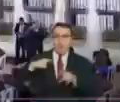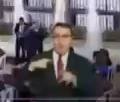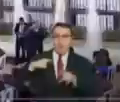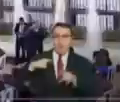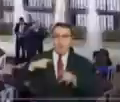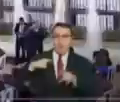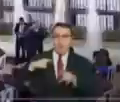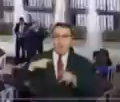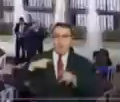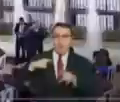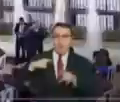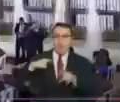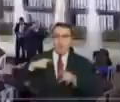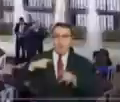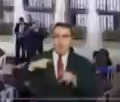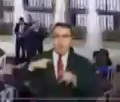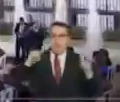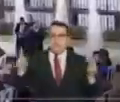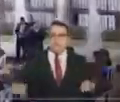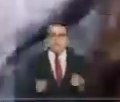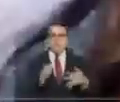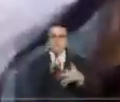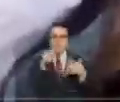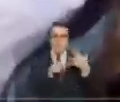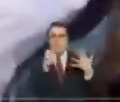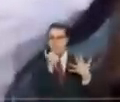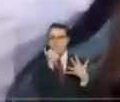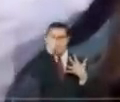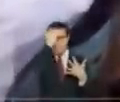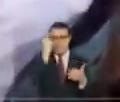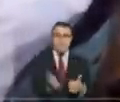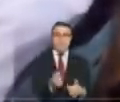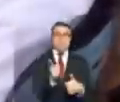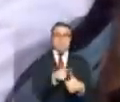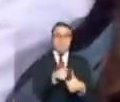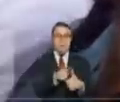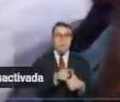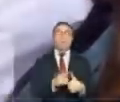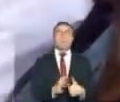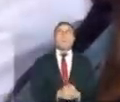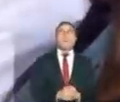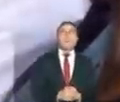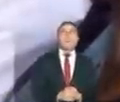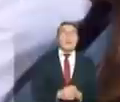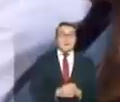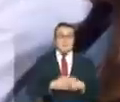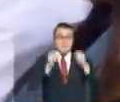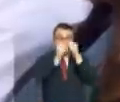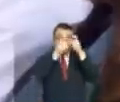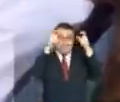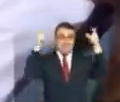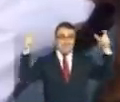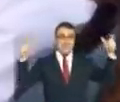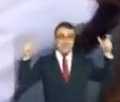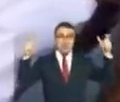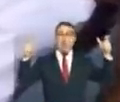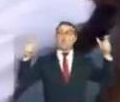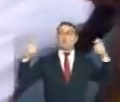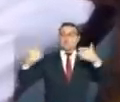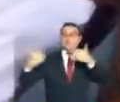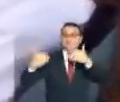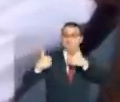de esta reforma a la salud. Escuchen. Primer elemento, la administración pública de los